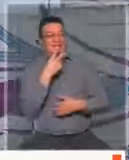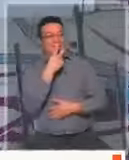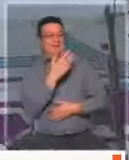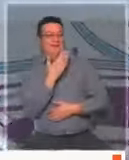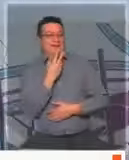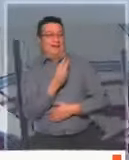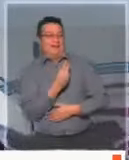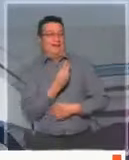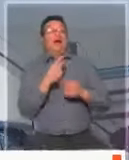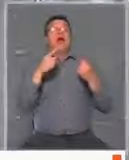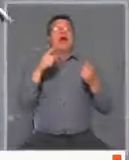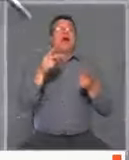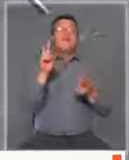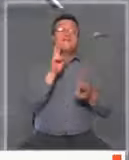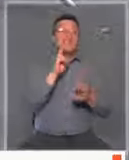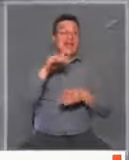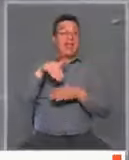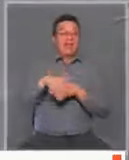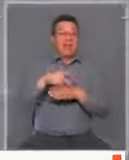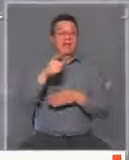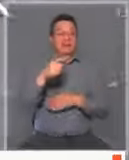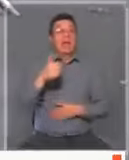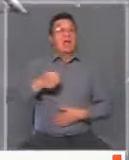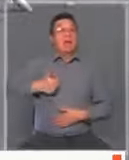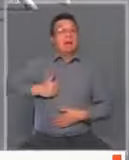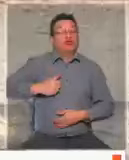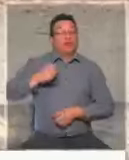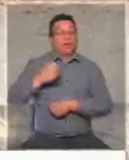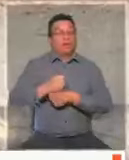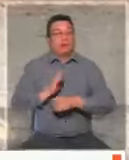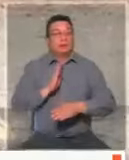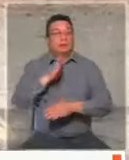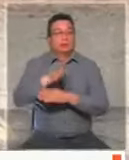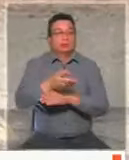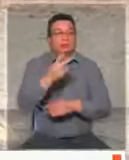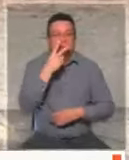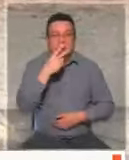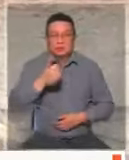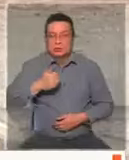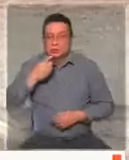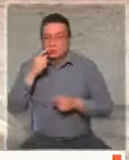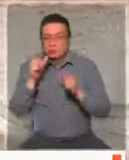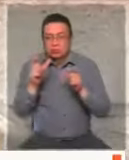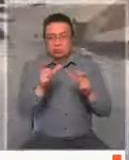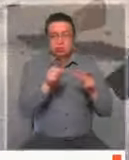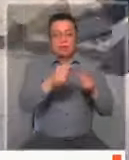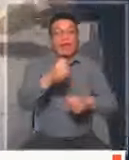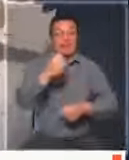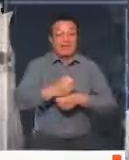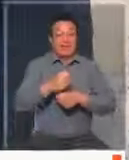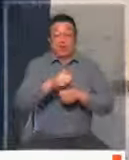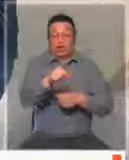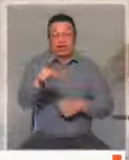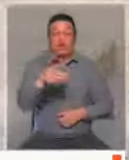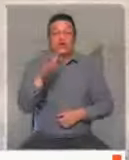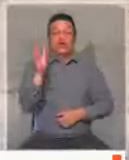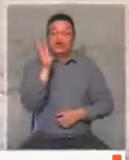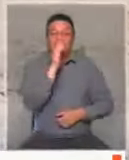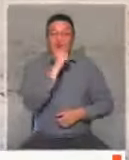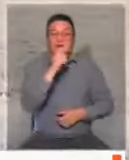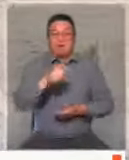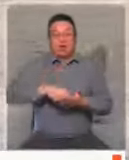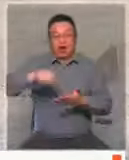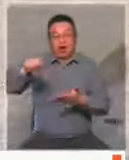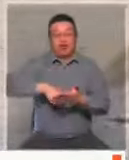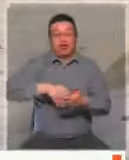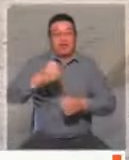ocurrió la tarde del viernes y la inspección del trabajo fiscalizó el recinto, donde constataron que el trabajador no contaba ni siquiera con contrato